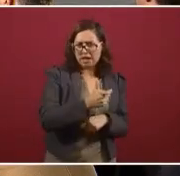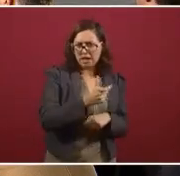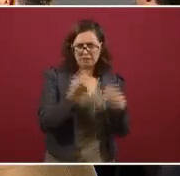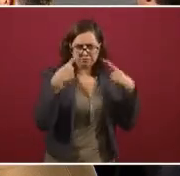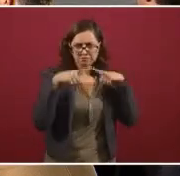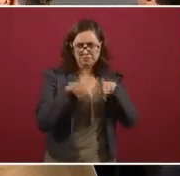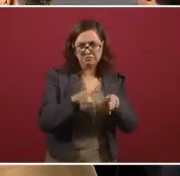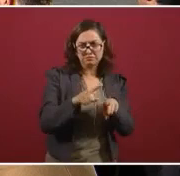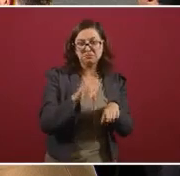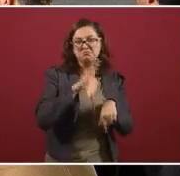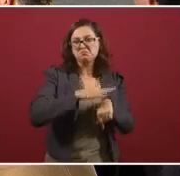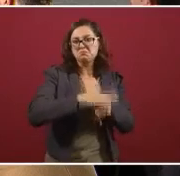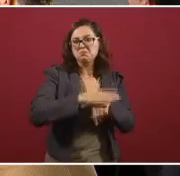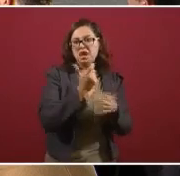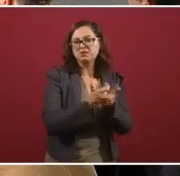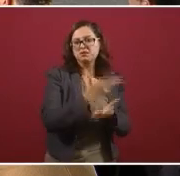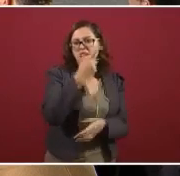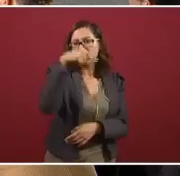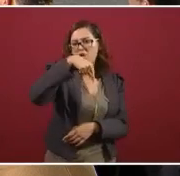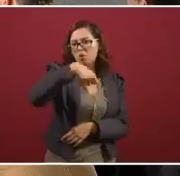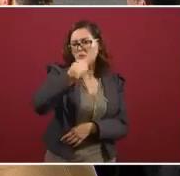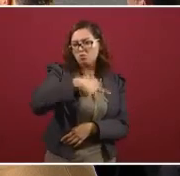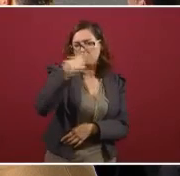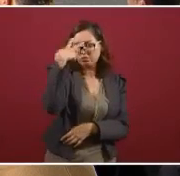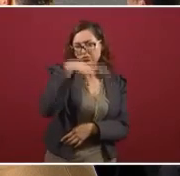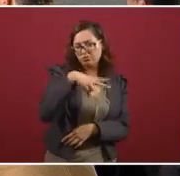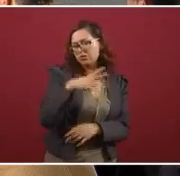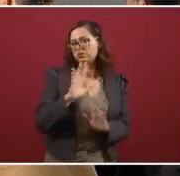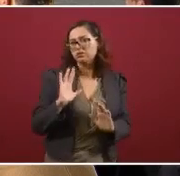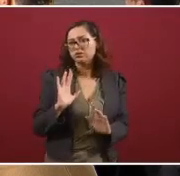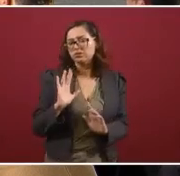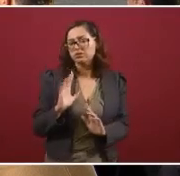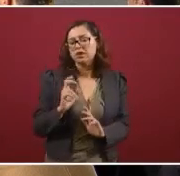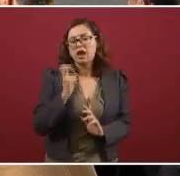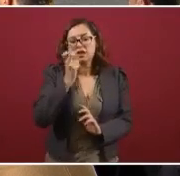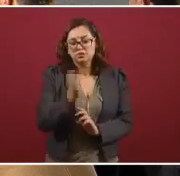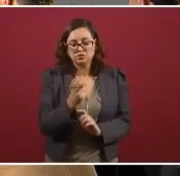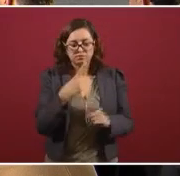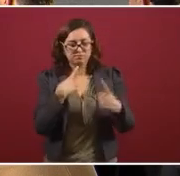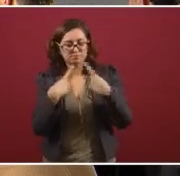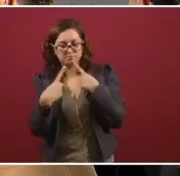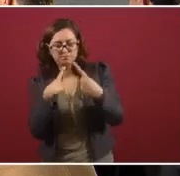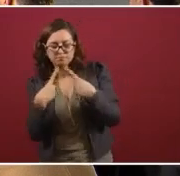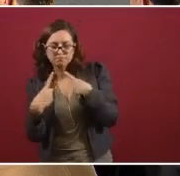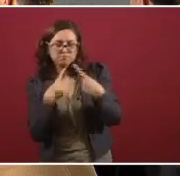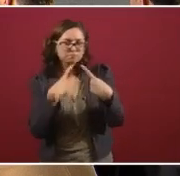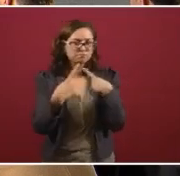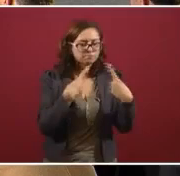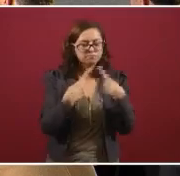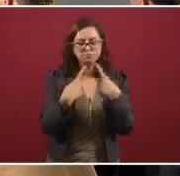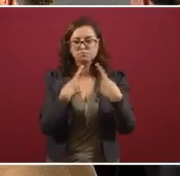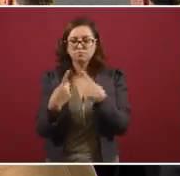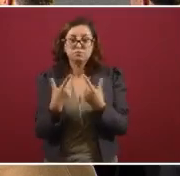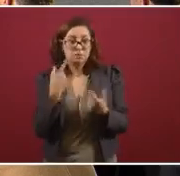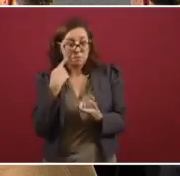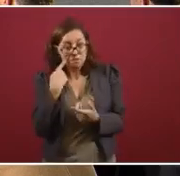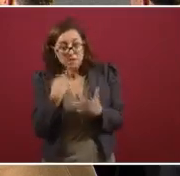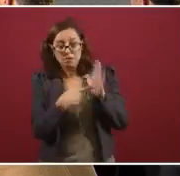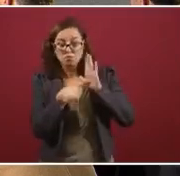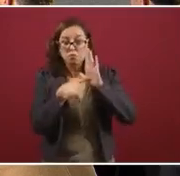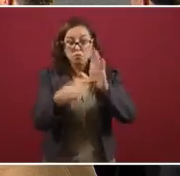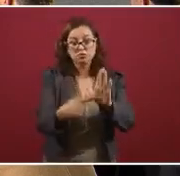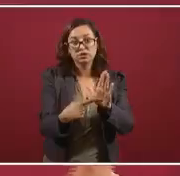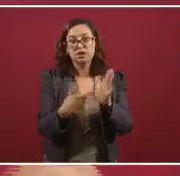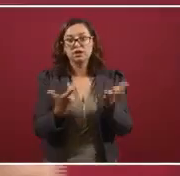discutiendo con el grupo Carso y estableciendo esa relación, que es en